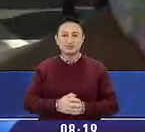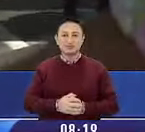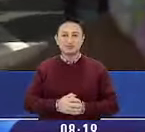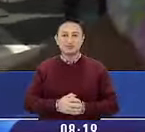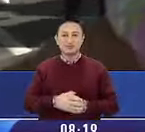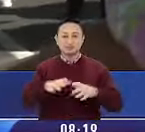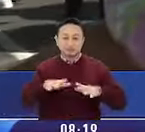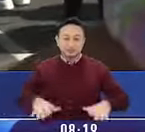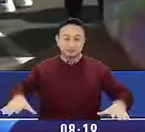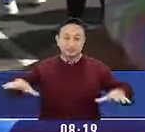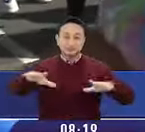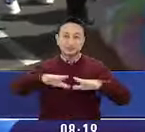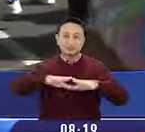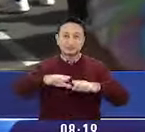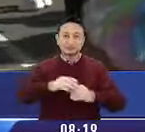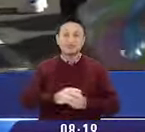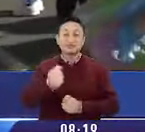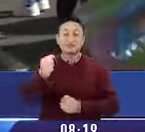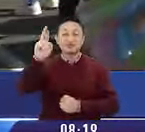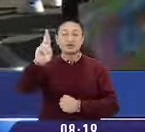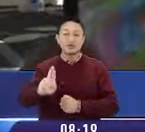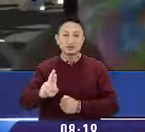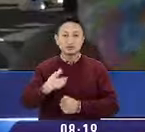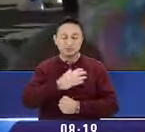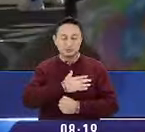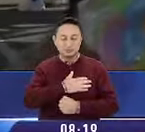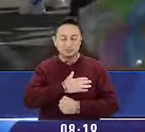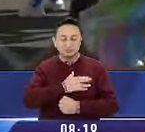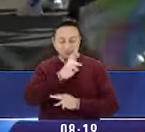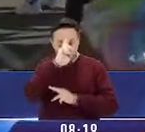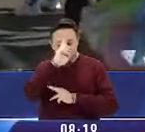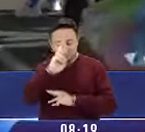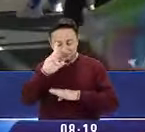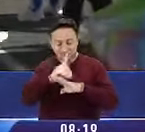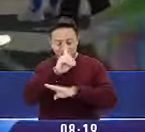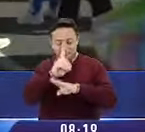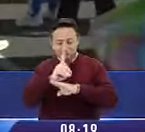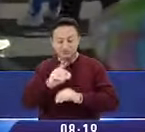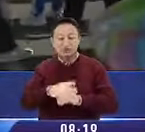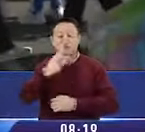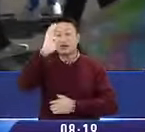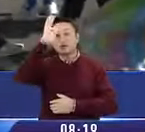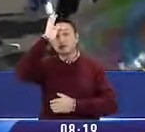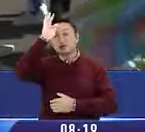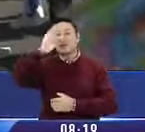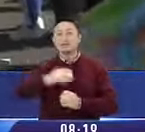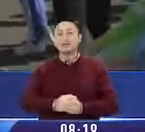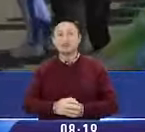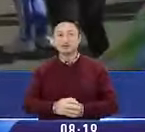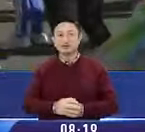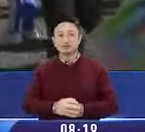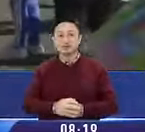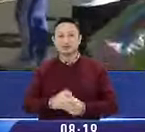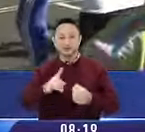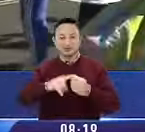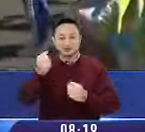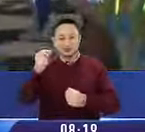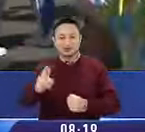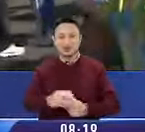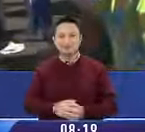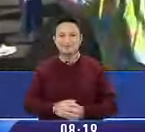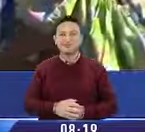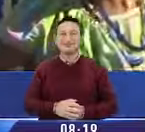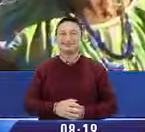lugar del sector sur con nuestra dignísima directora del hospital HQ Sur. Muy bien,